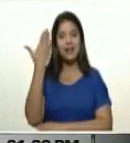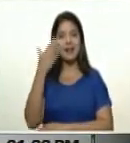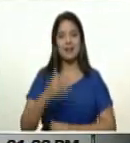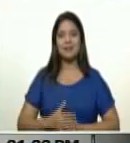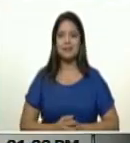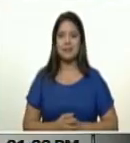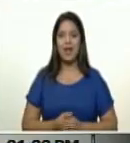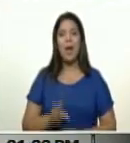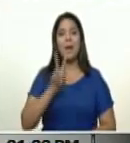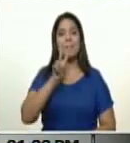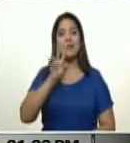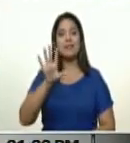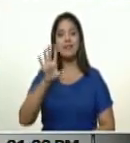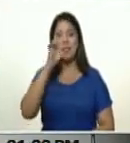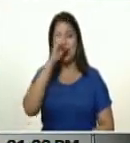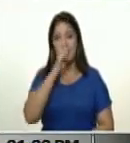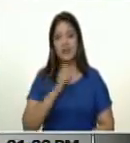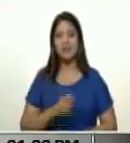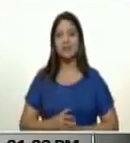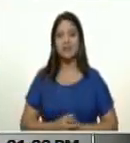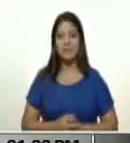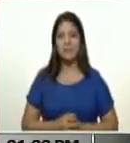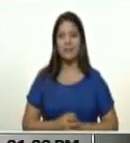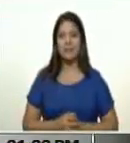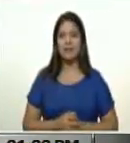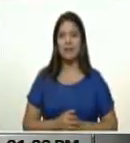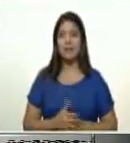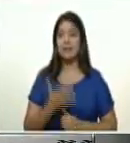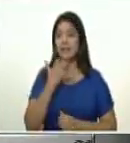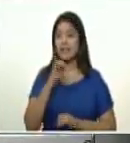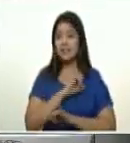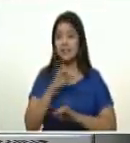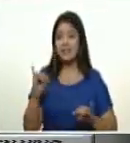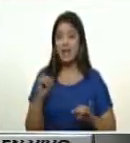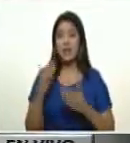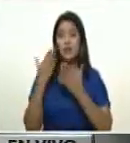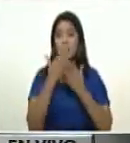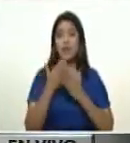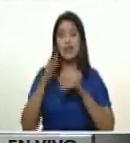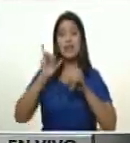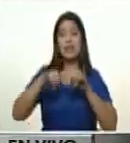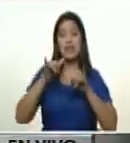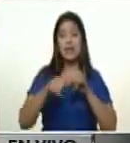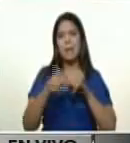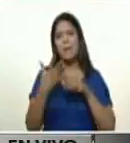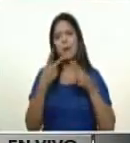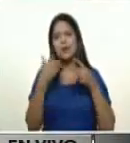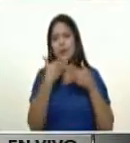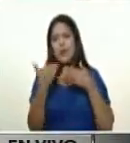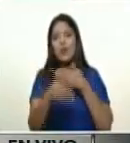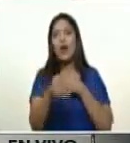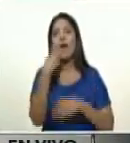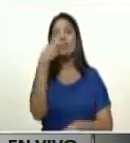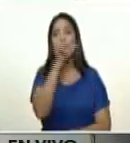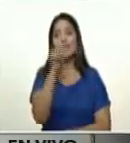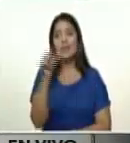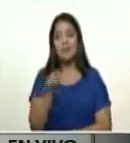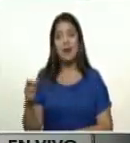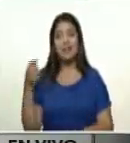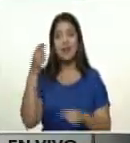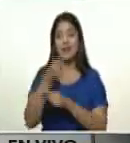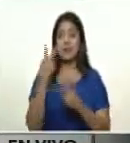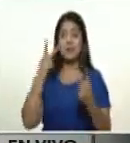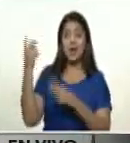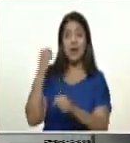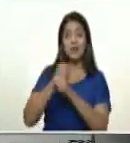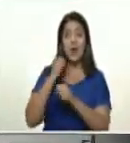Blanco. 25 años. Estoy terminando la ingeniería aproximadamente en 2 semanas. Bueno, para que ustedes vean, esta es la clase